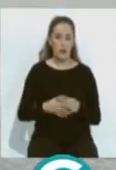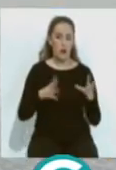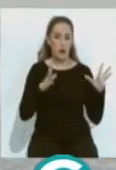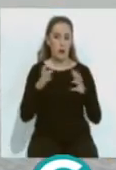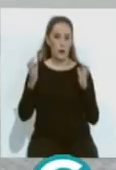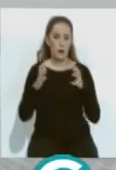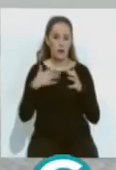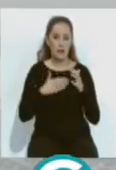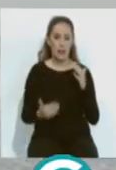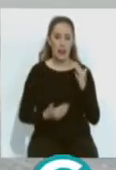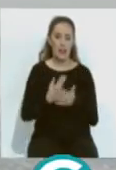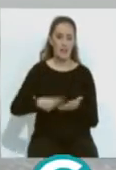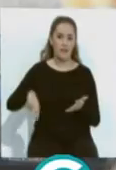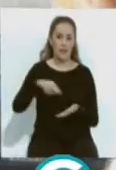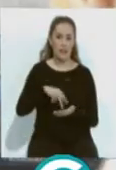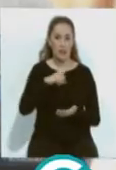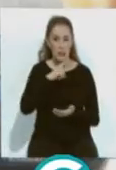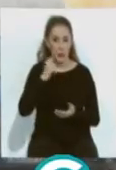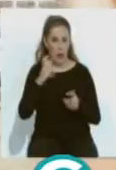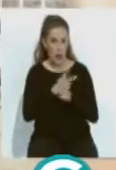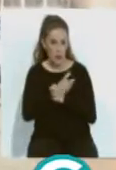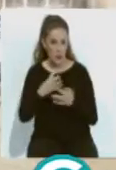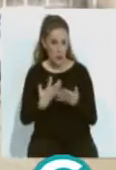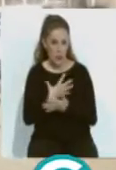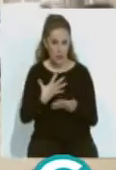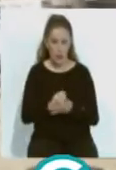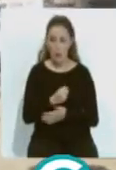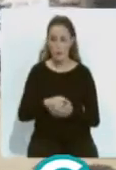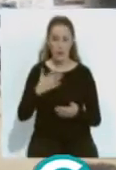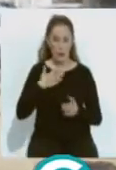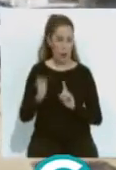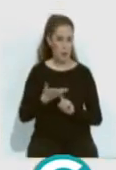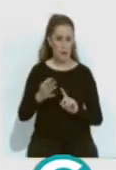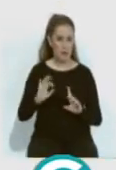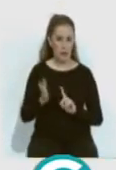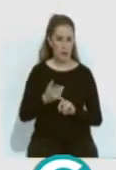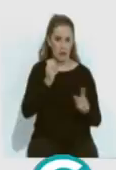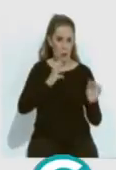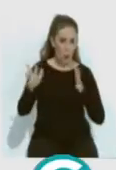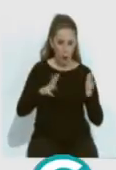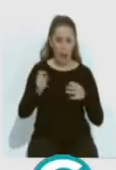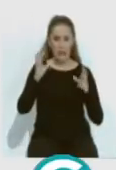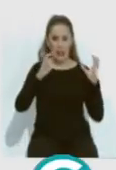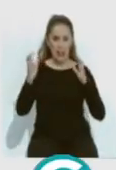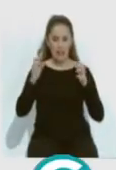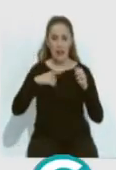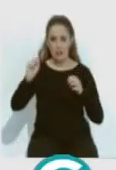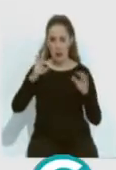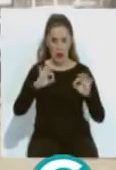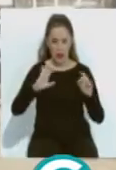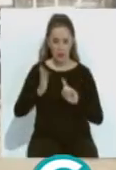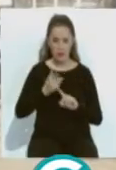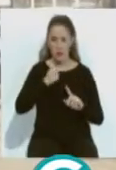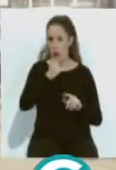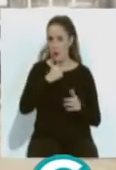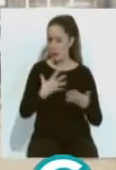niebla esta te levanta y te duele los huesos, te duele todo. A mí no me afecta ni el levante, ni la niebla, ni el sol, nada. Me lo